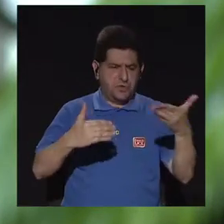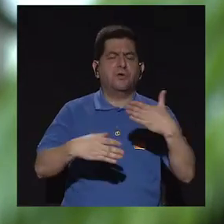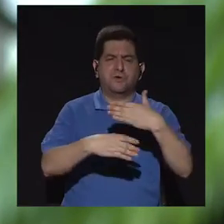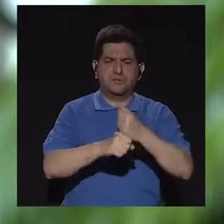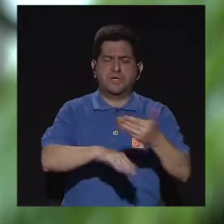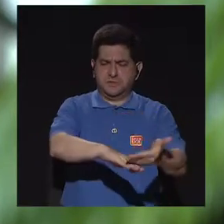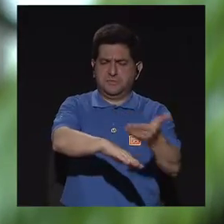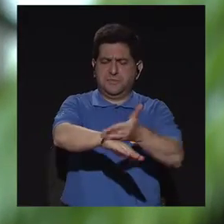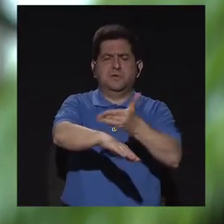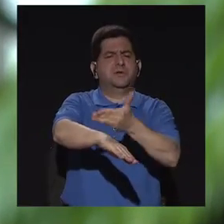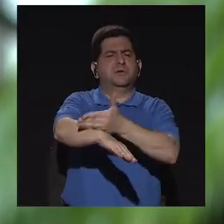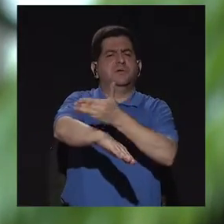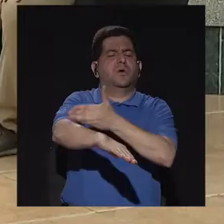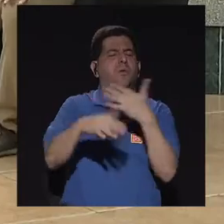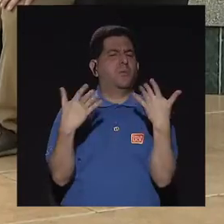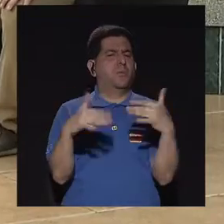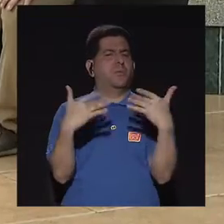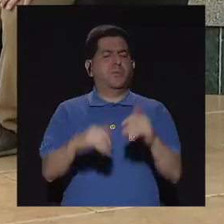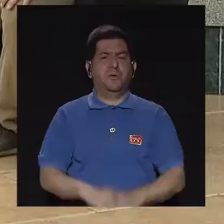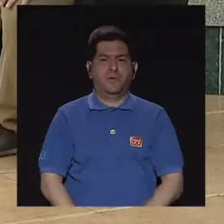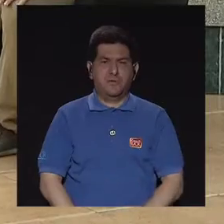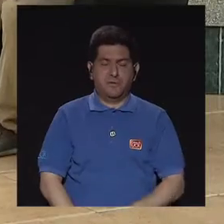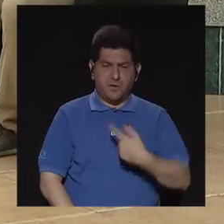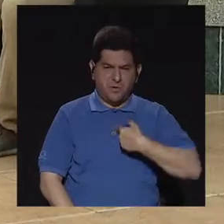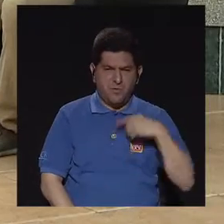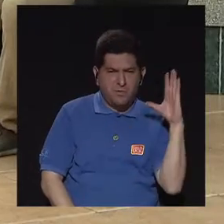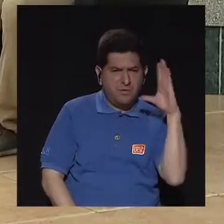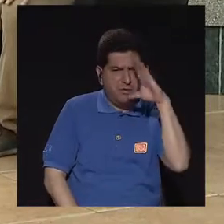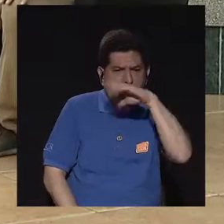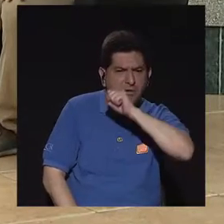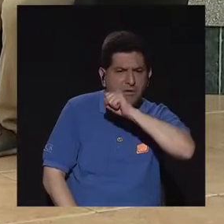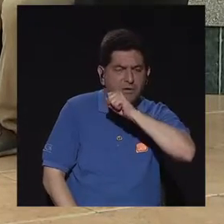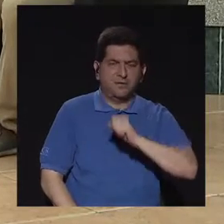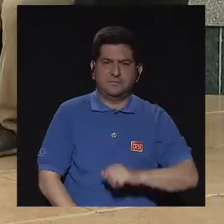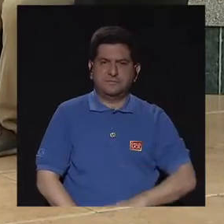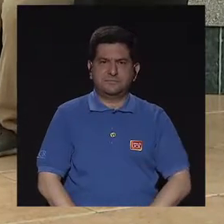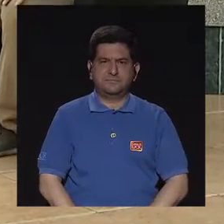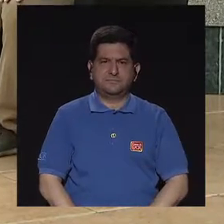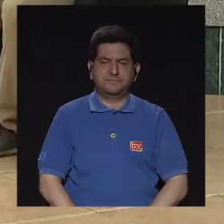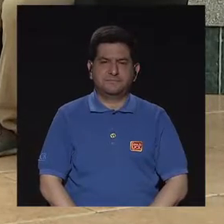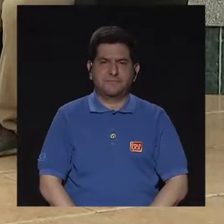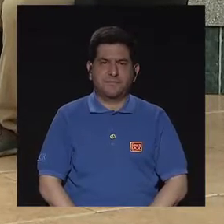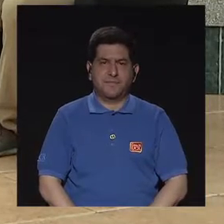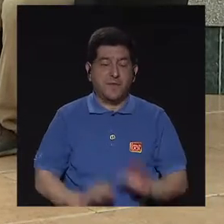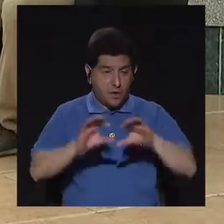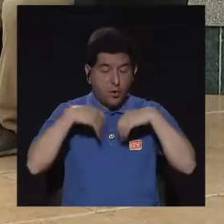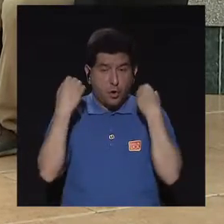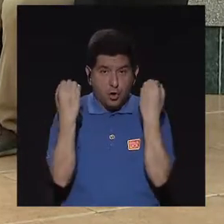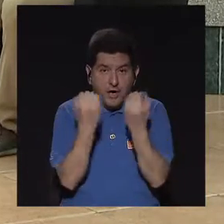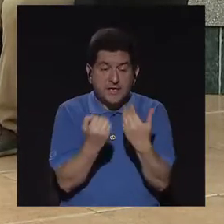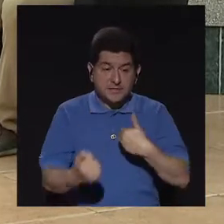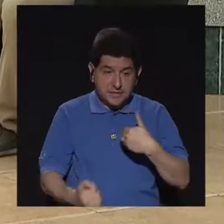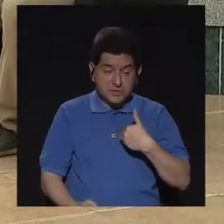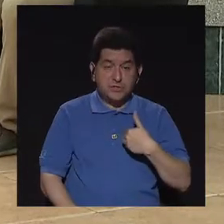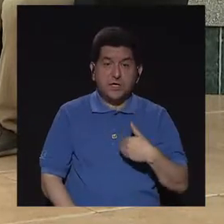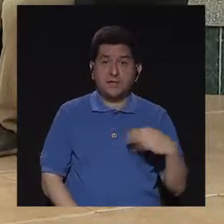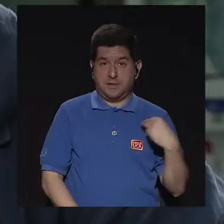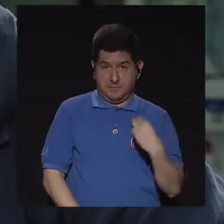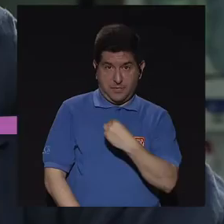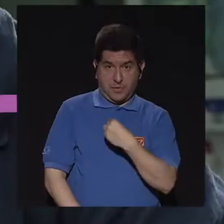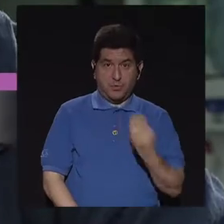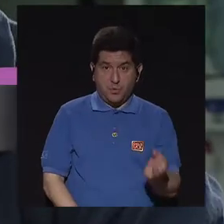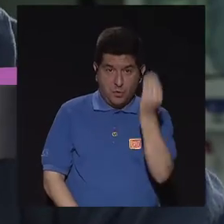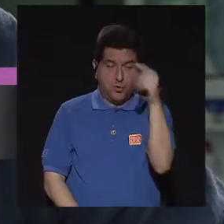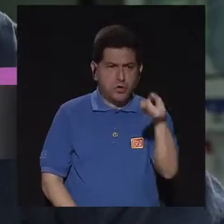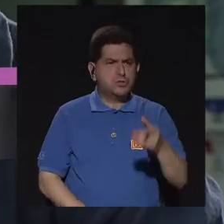muchísimo, podemos avanzar montones. Uno empieza a notar como cuando hay organizaciones que tienen jóvenes,